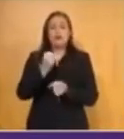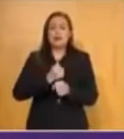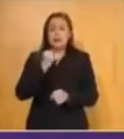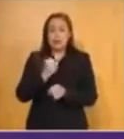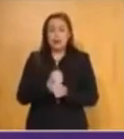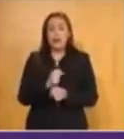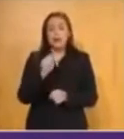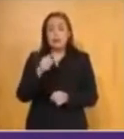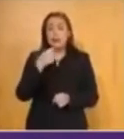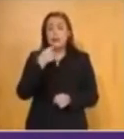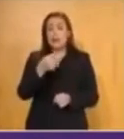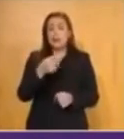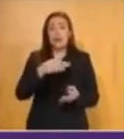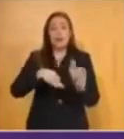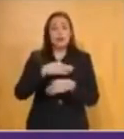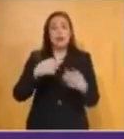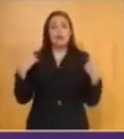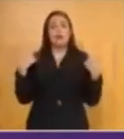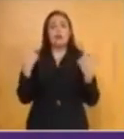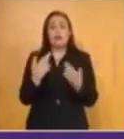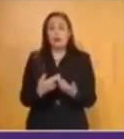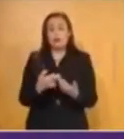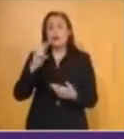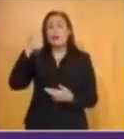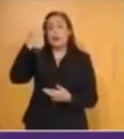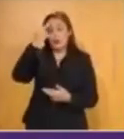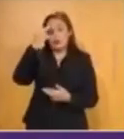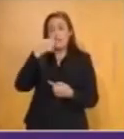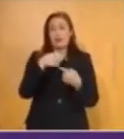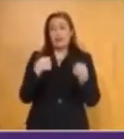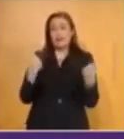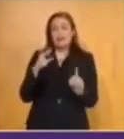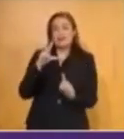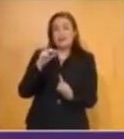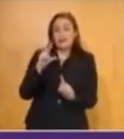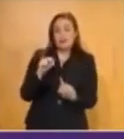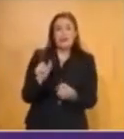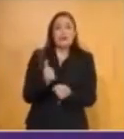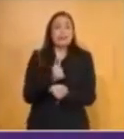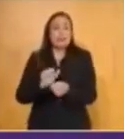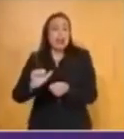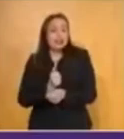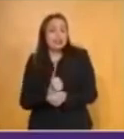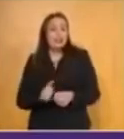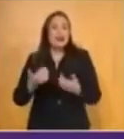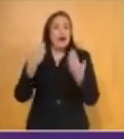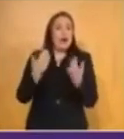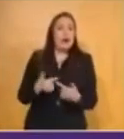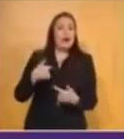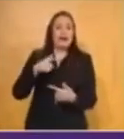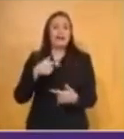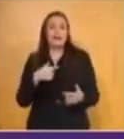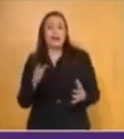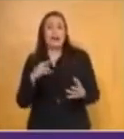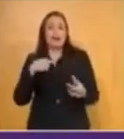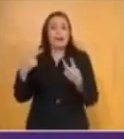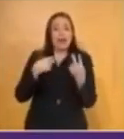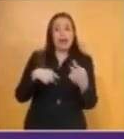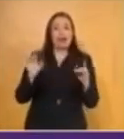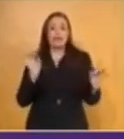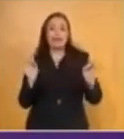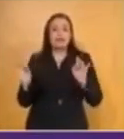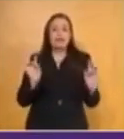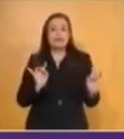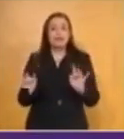de los maestros, recordemos que no somos artistas, no somos actores o actrices, estamos haciendo un gran esfuerzo para estar aquí con ustedes con